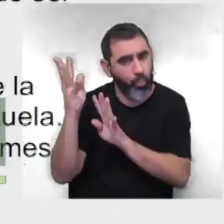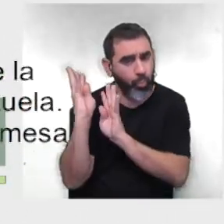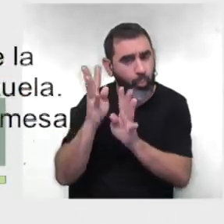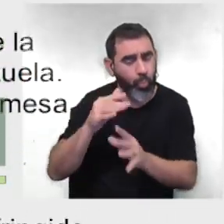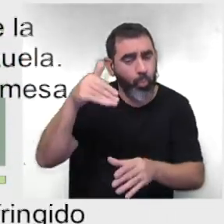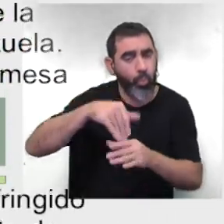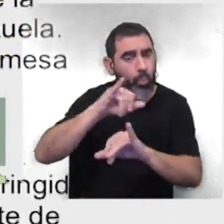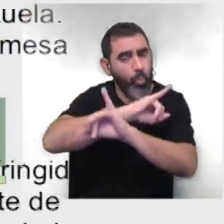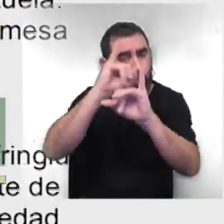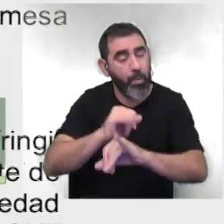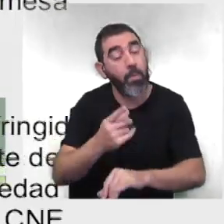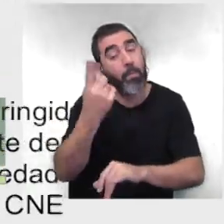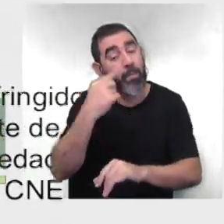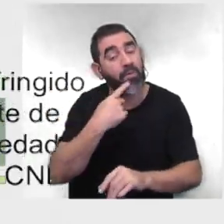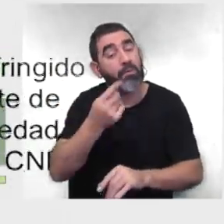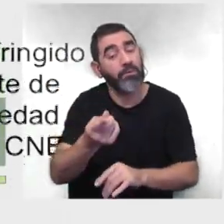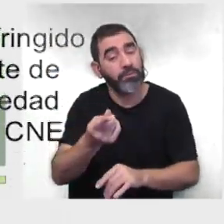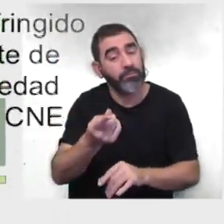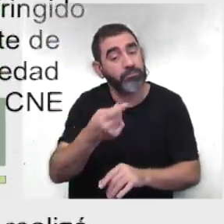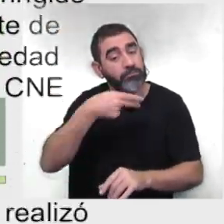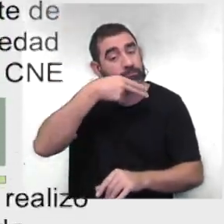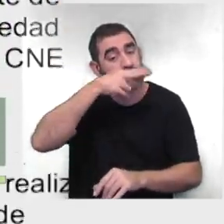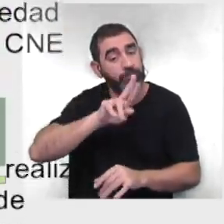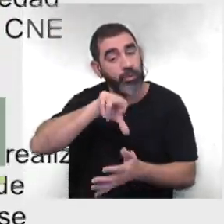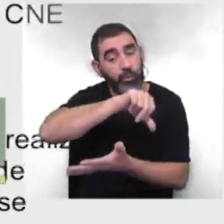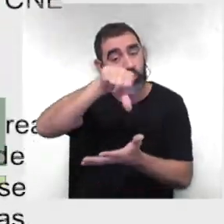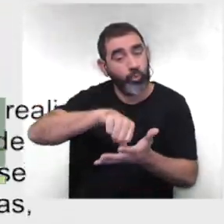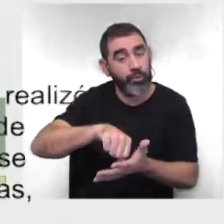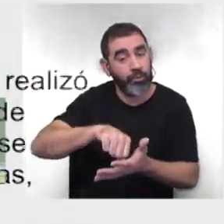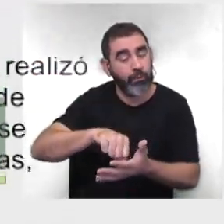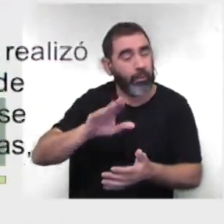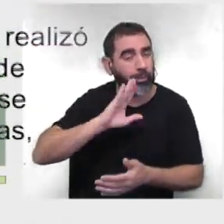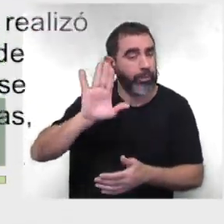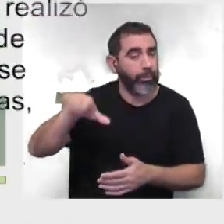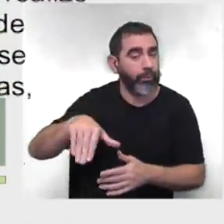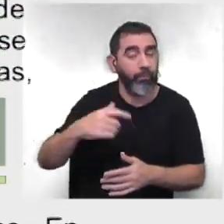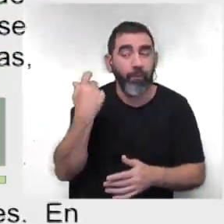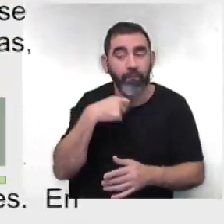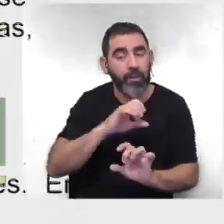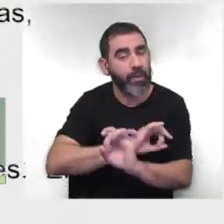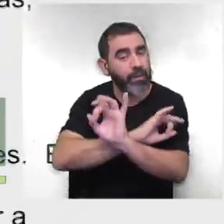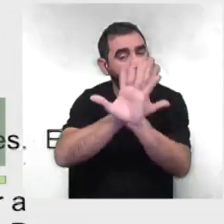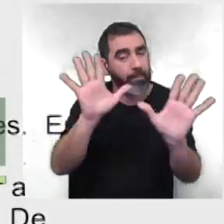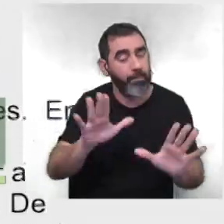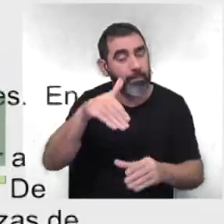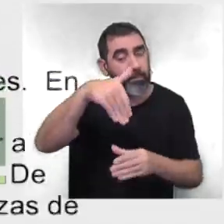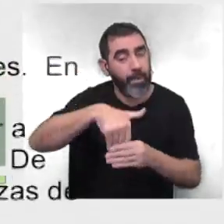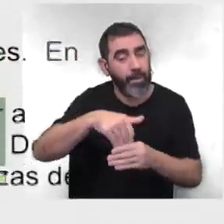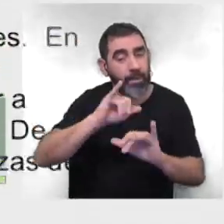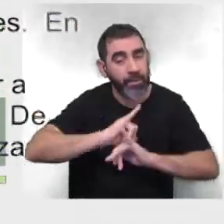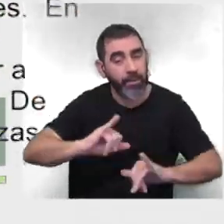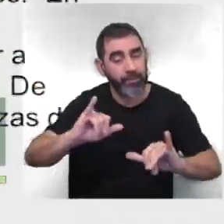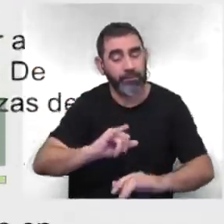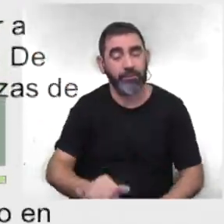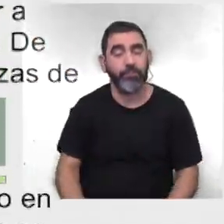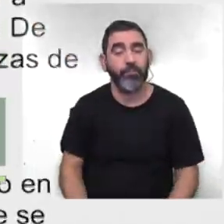pacíficamente pero apunta que esos comportamientos ciudadanos Fueron desmerecido por la ausencia de transpar en la difusión de